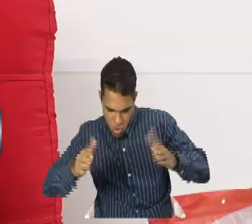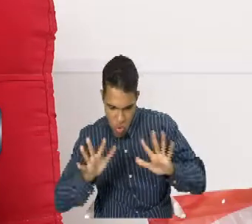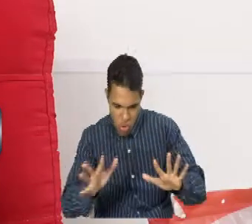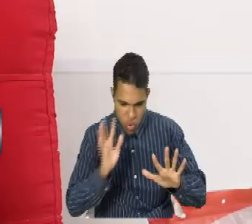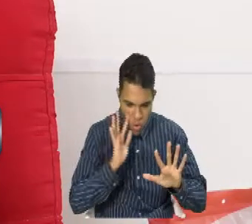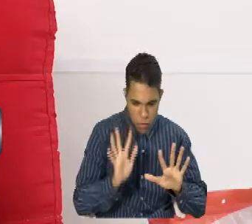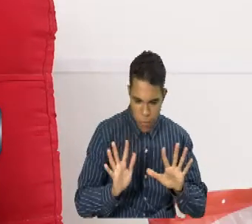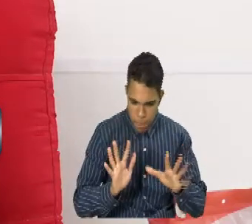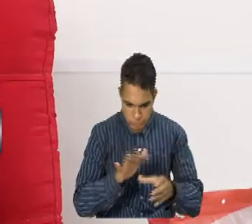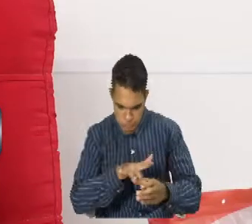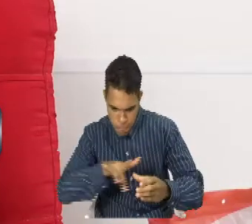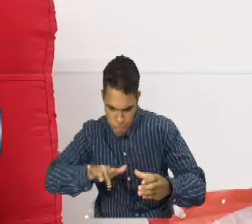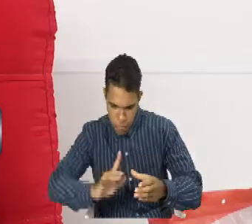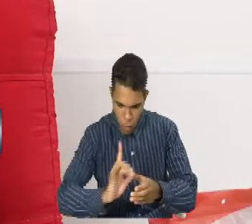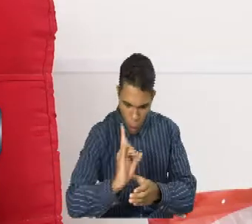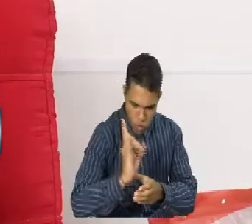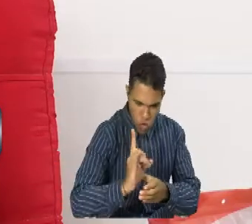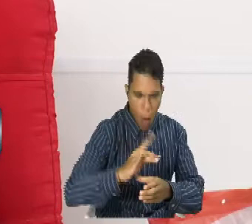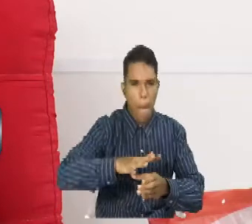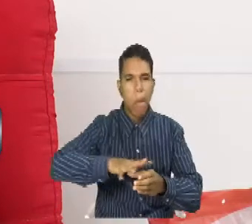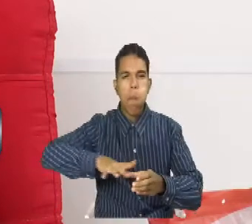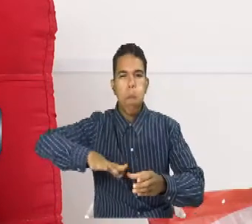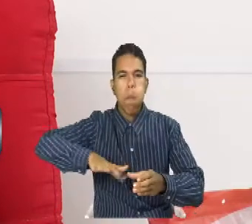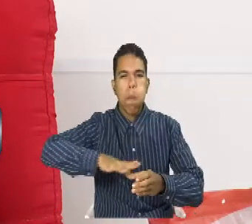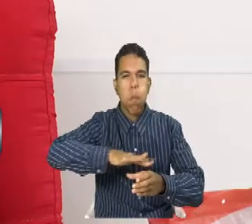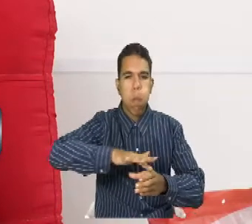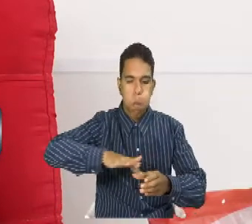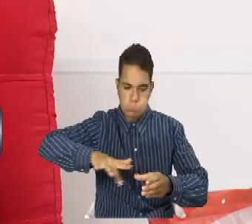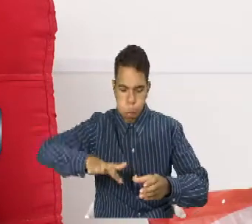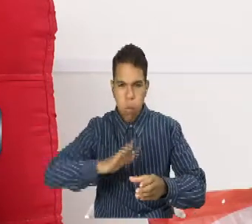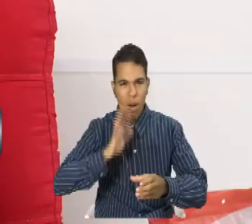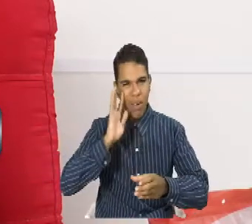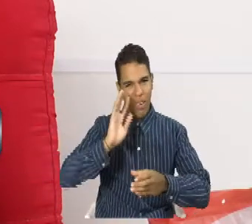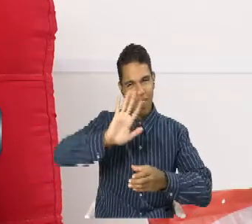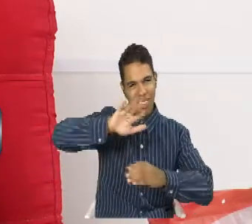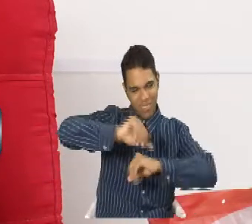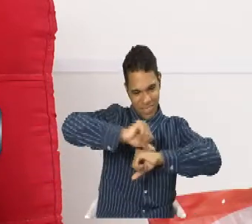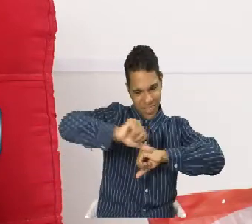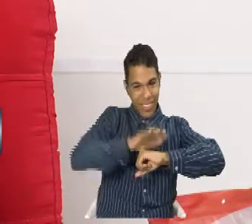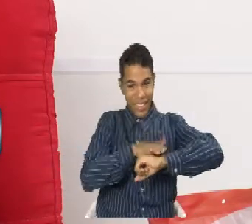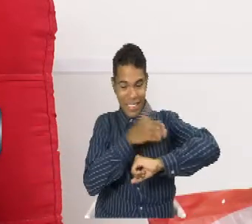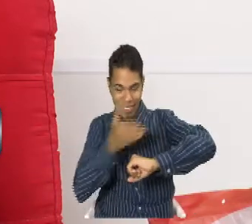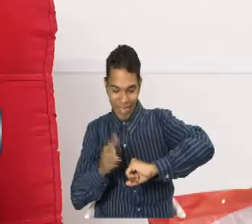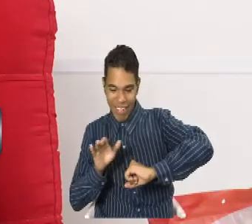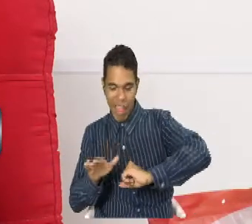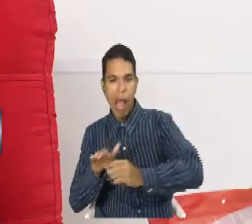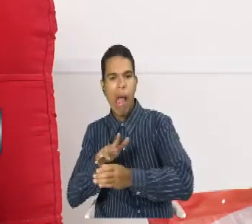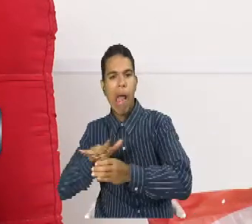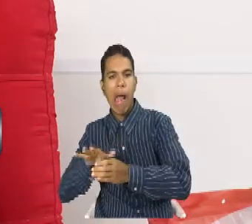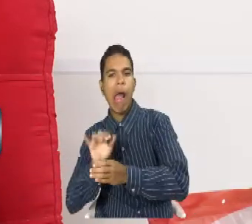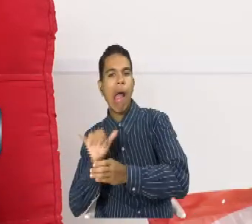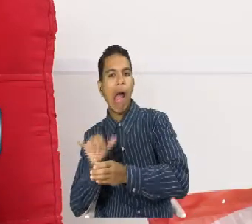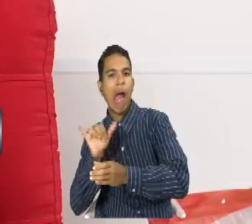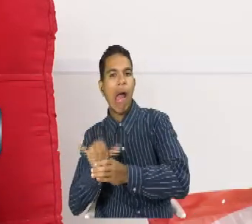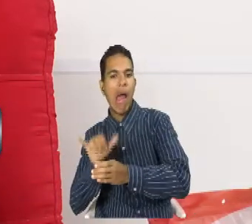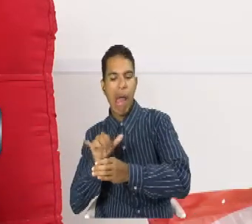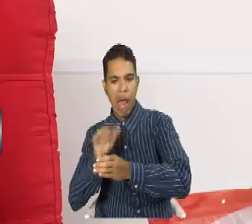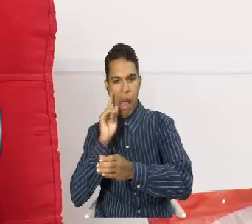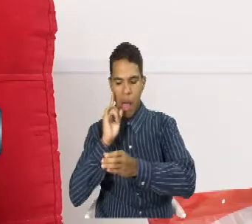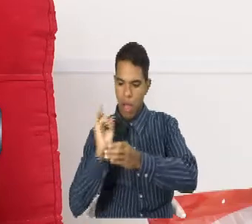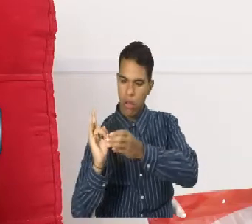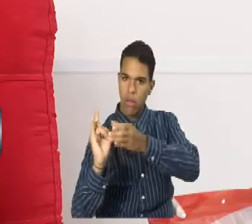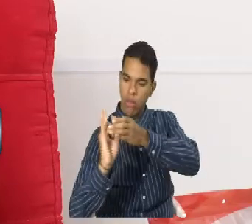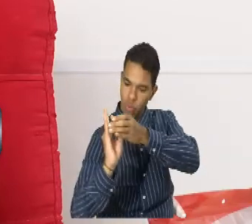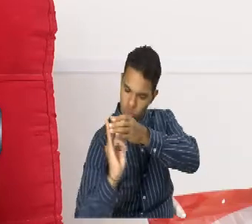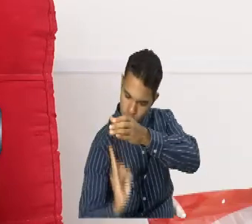y hacemos que todos los líquidos que se van acumulando después del proceso de la cirugía se eliminen